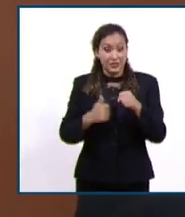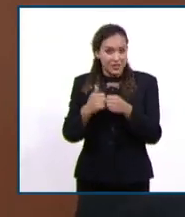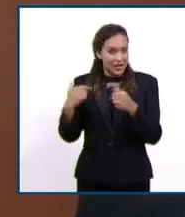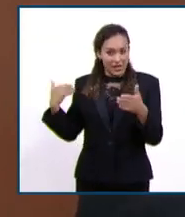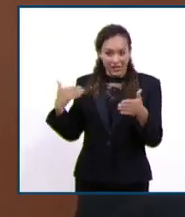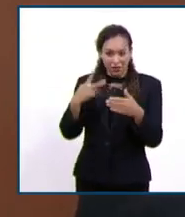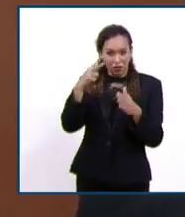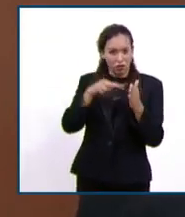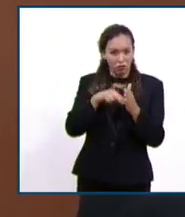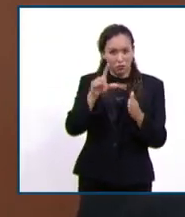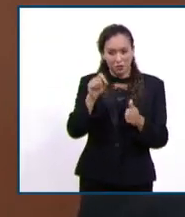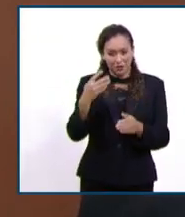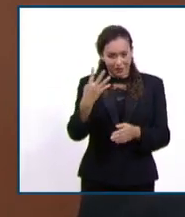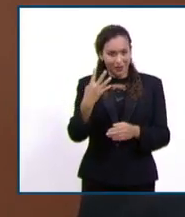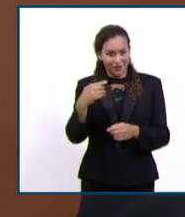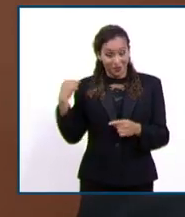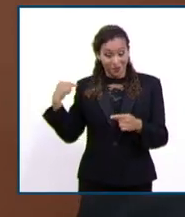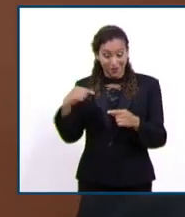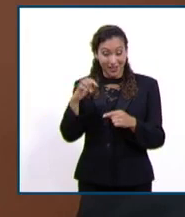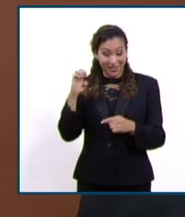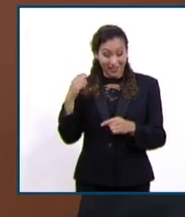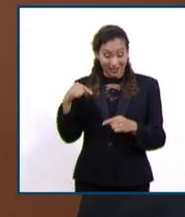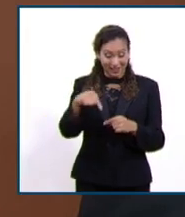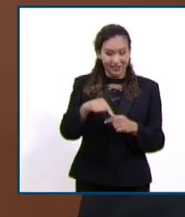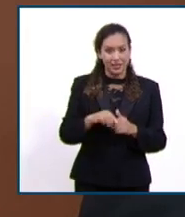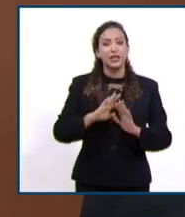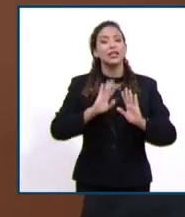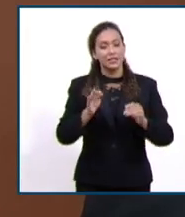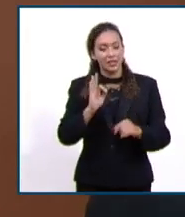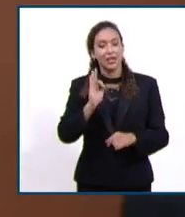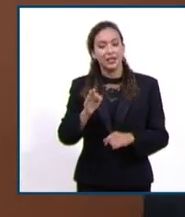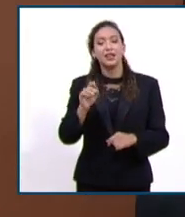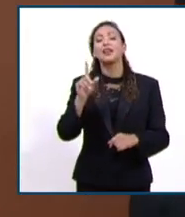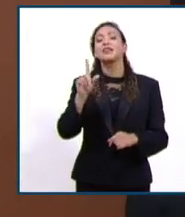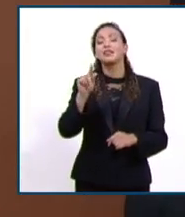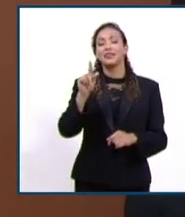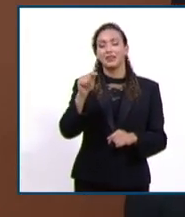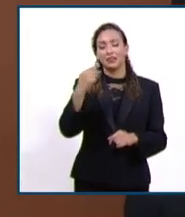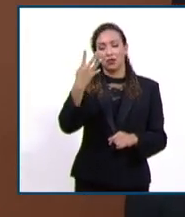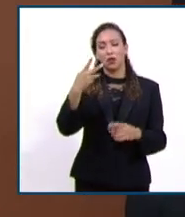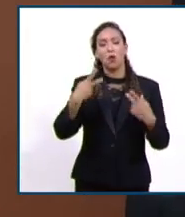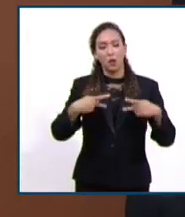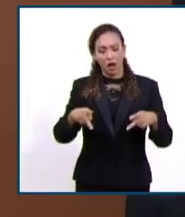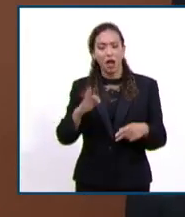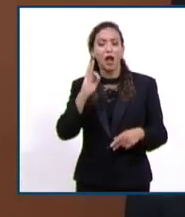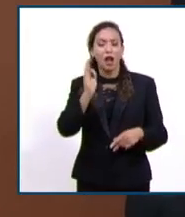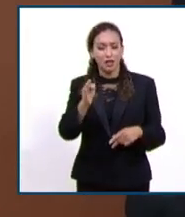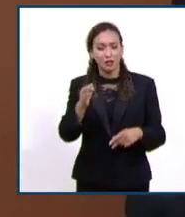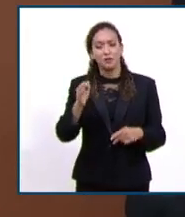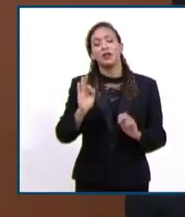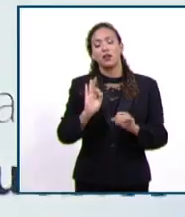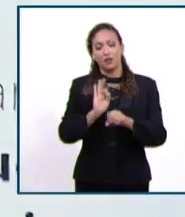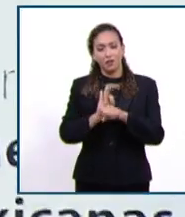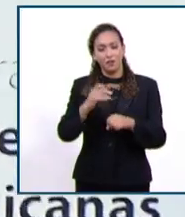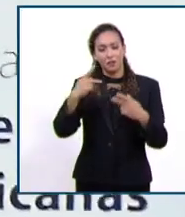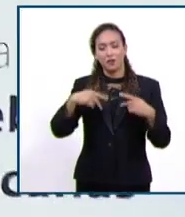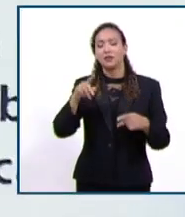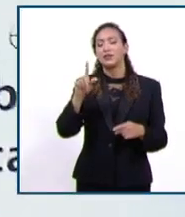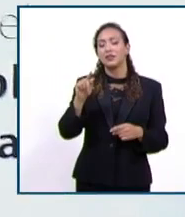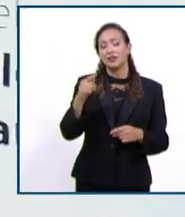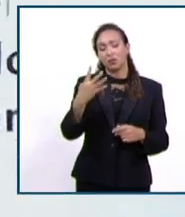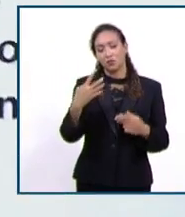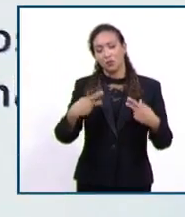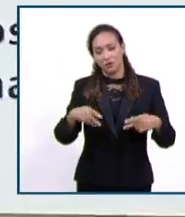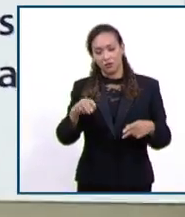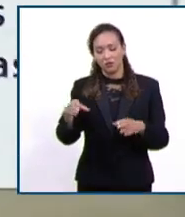apenas en 2024, se ha asumido la defensa de 74 personas pertenecientes a pueblos originarios.